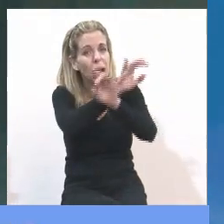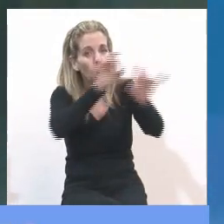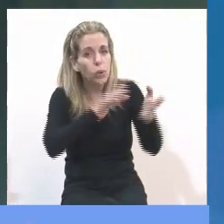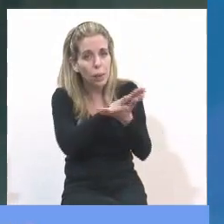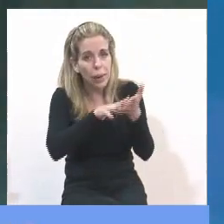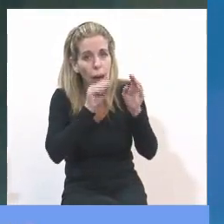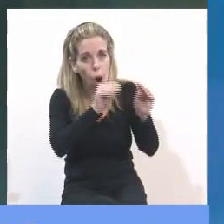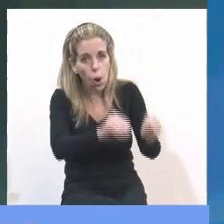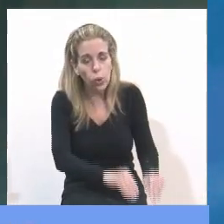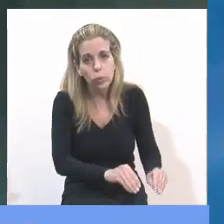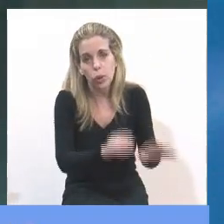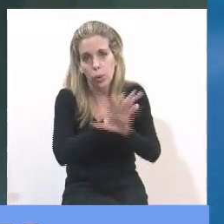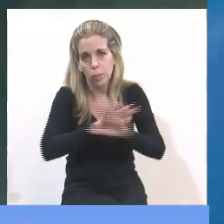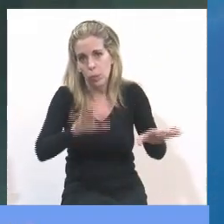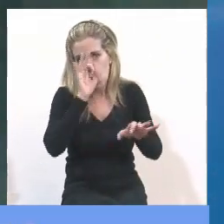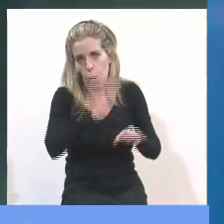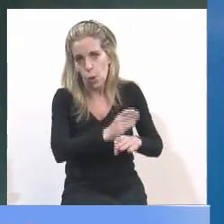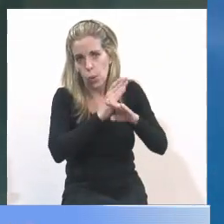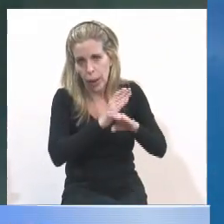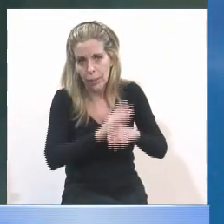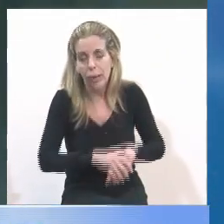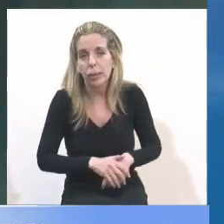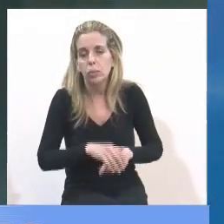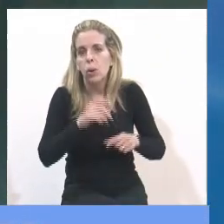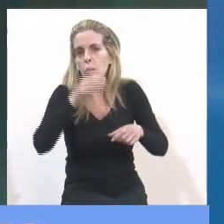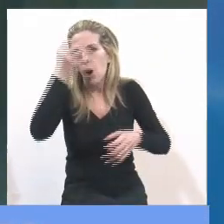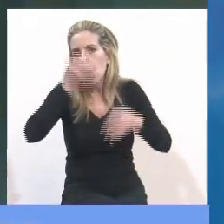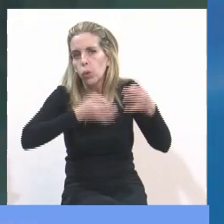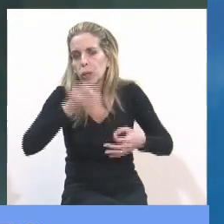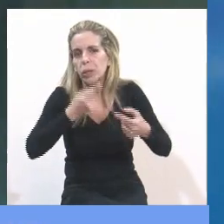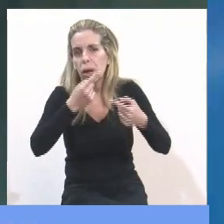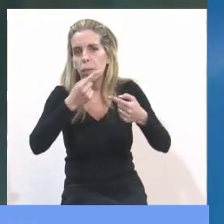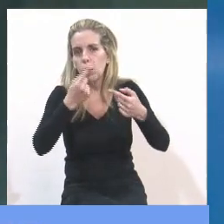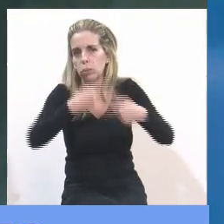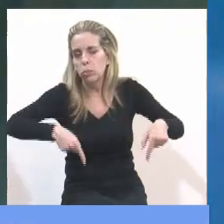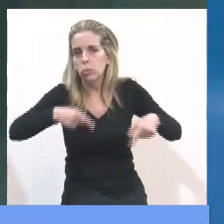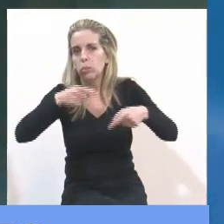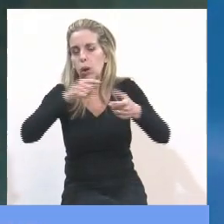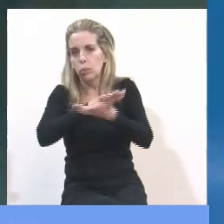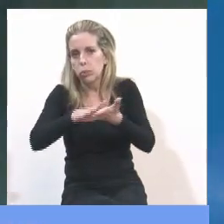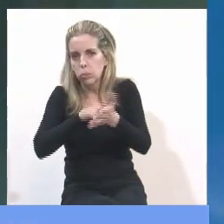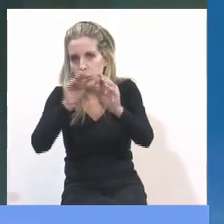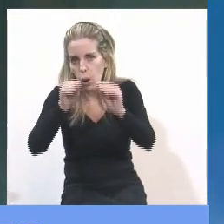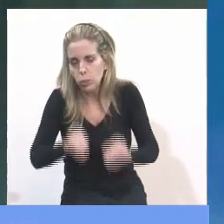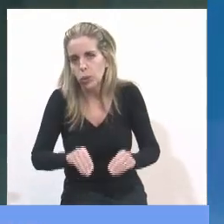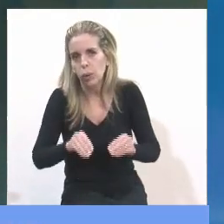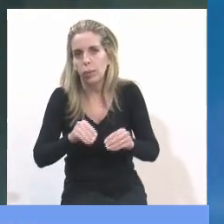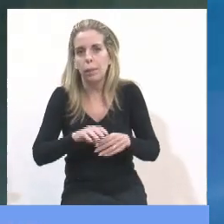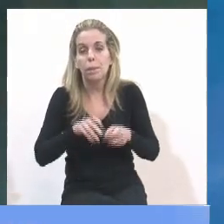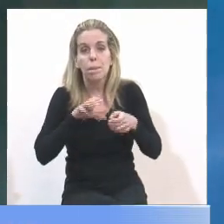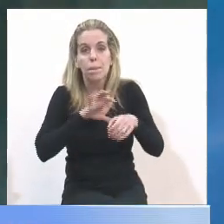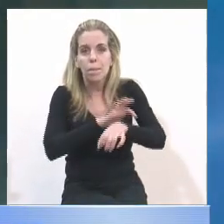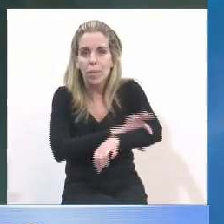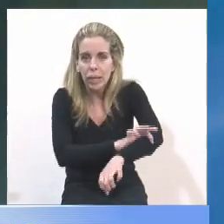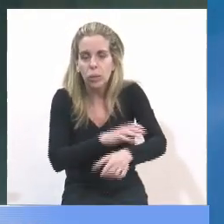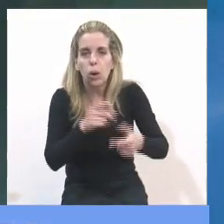contaminada por servicios de inteligencia, por operadores judiciales, por procedimientos oscuros y linchamientos mediáticos. Nunca